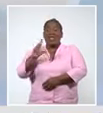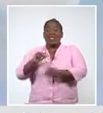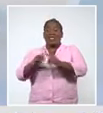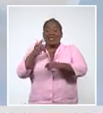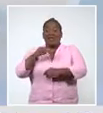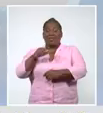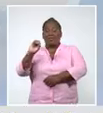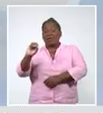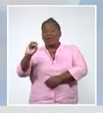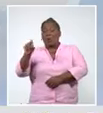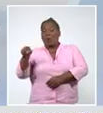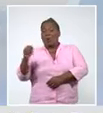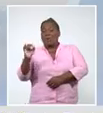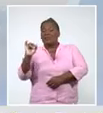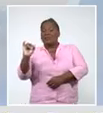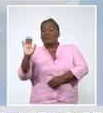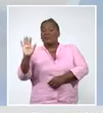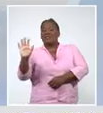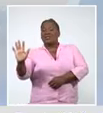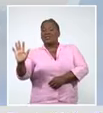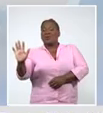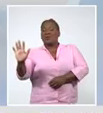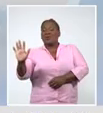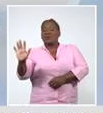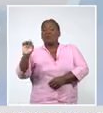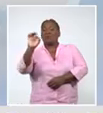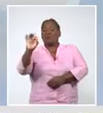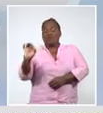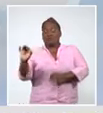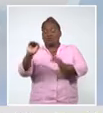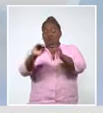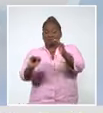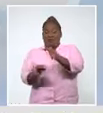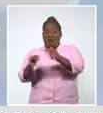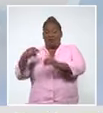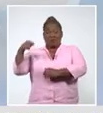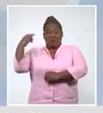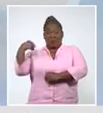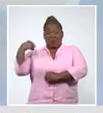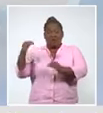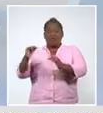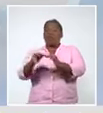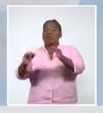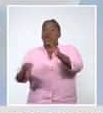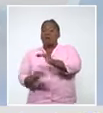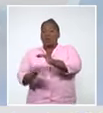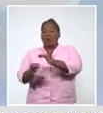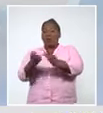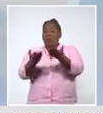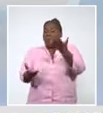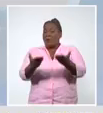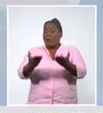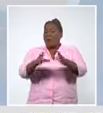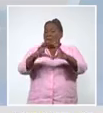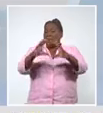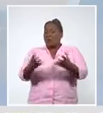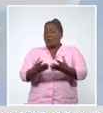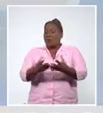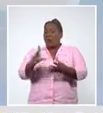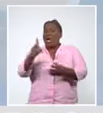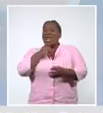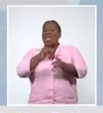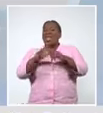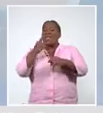0,65%, incluso inferior al día de ayer, inferior a la del mundo, 2,21%,